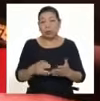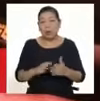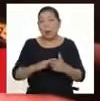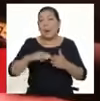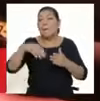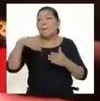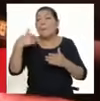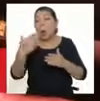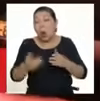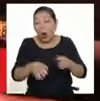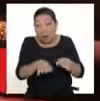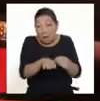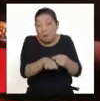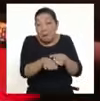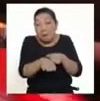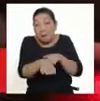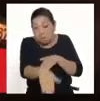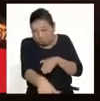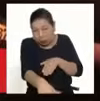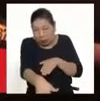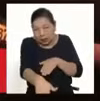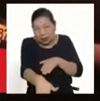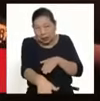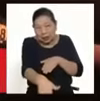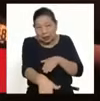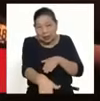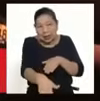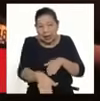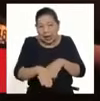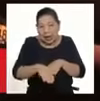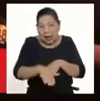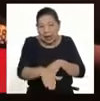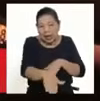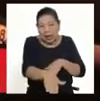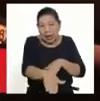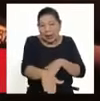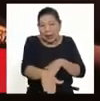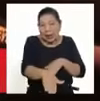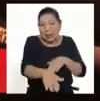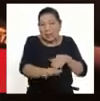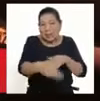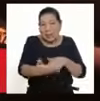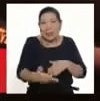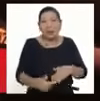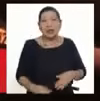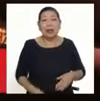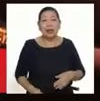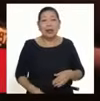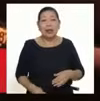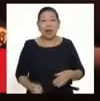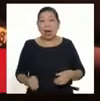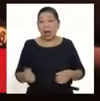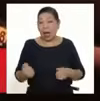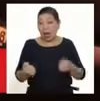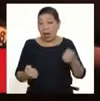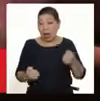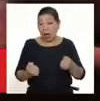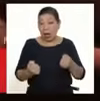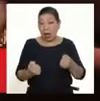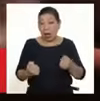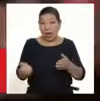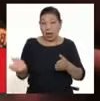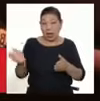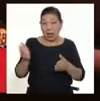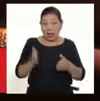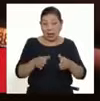se le ha caído, y la caída de este grupo electrógeno ha caído en la vía rápida de la carretera Panamericana Sur. Los vehículos que han venido por la